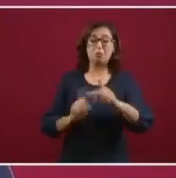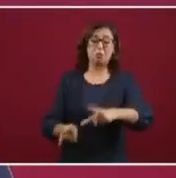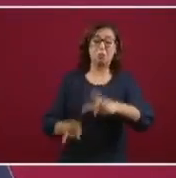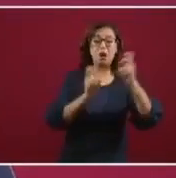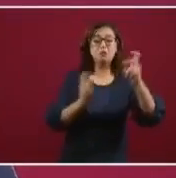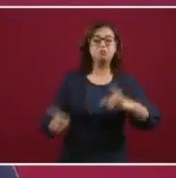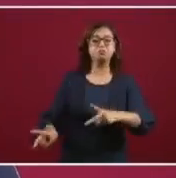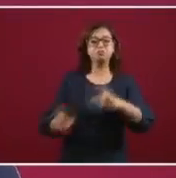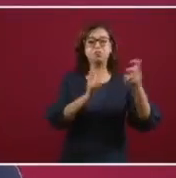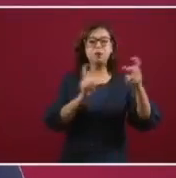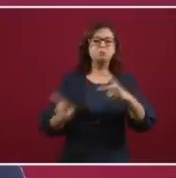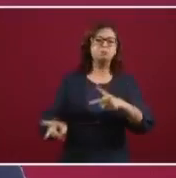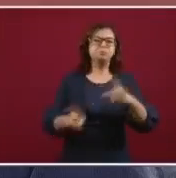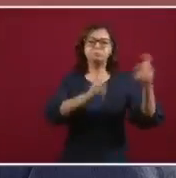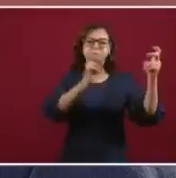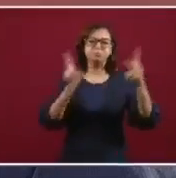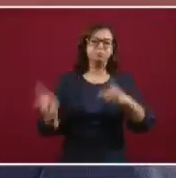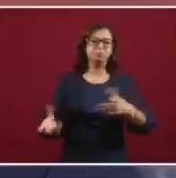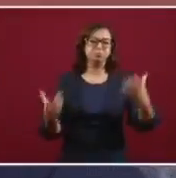es el periodo